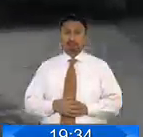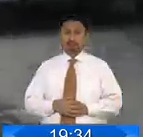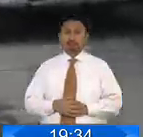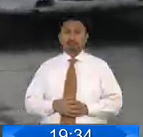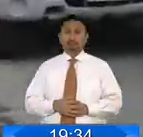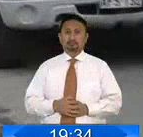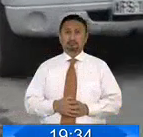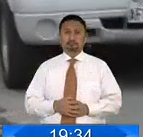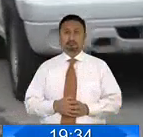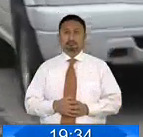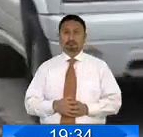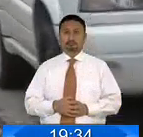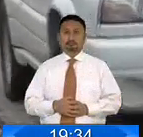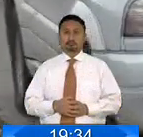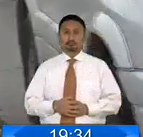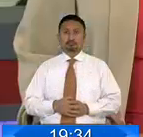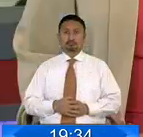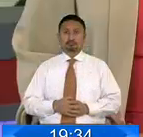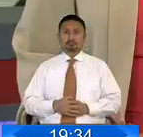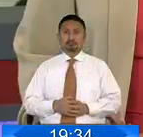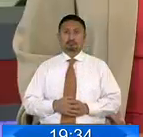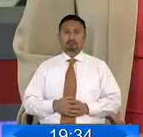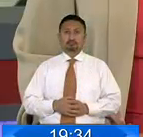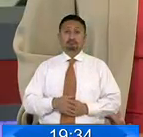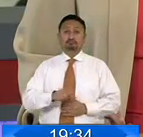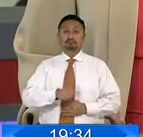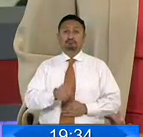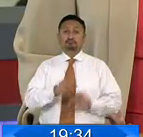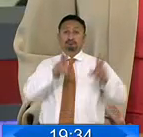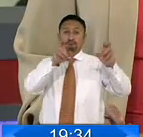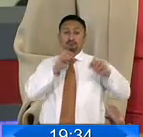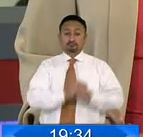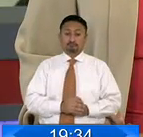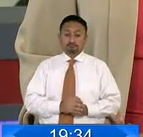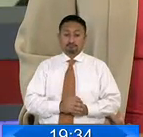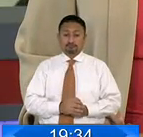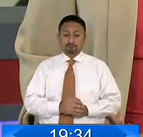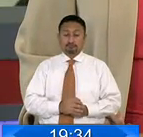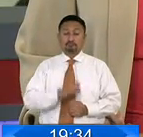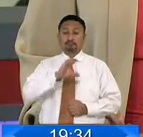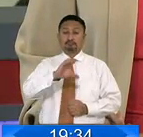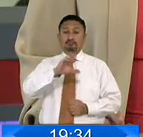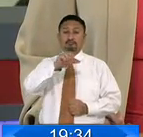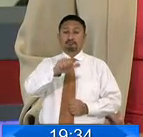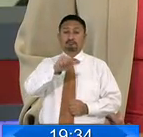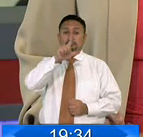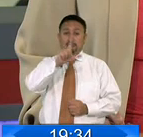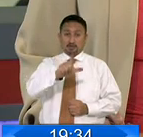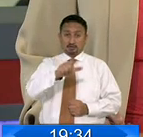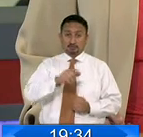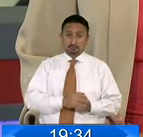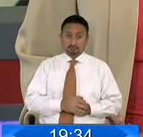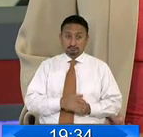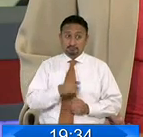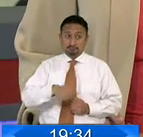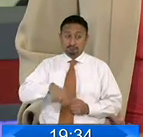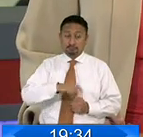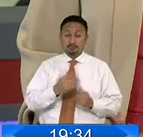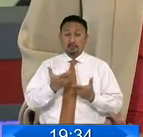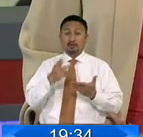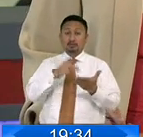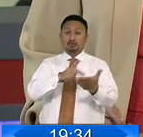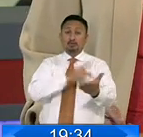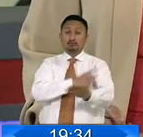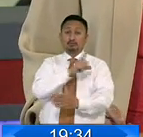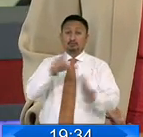informó francisco ramírez en otro ámbito el consejo de administración legislativa cal no calificó el